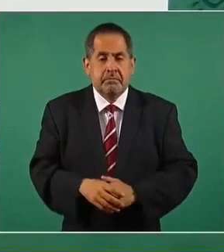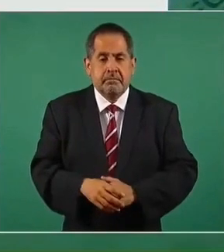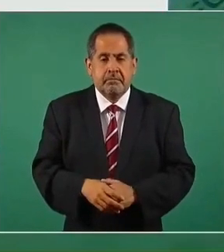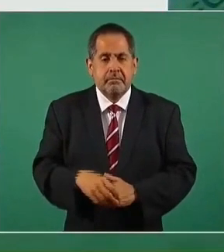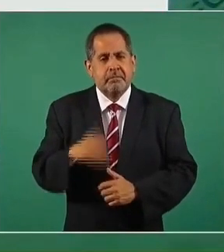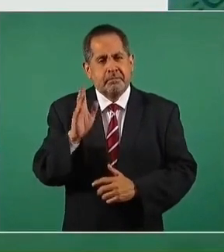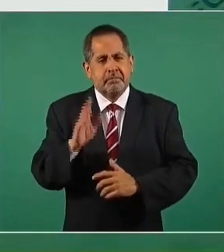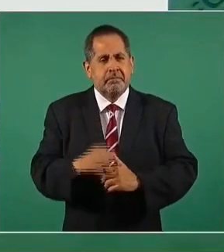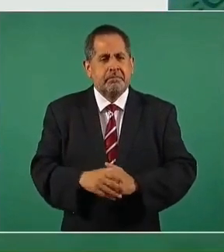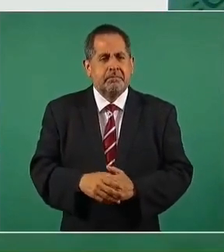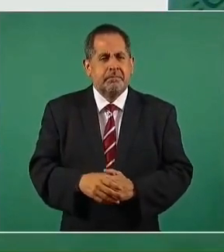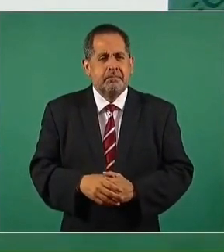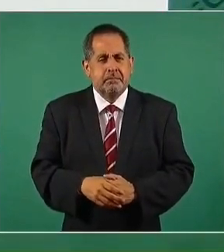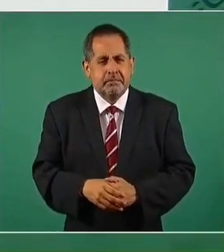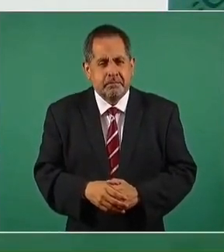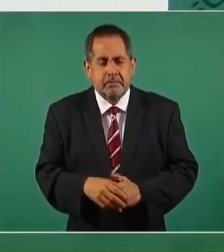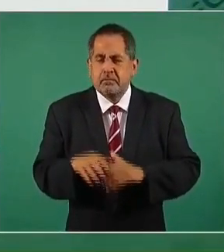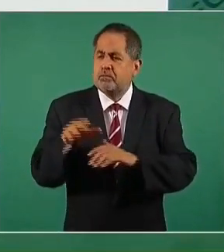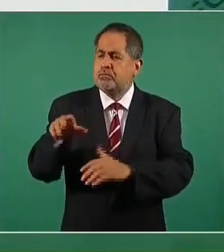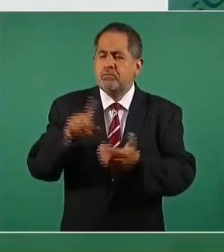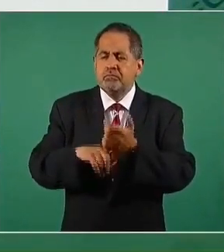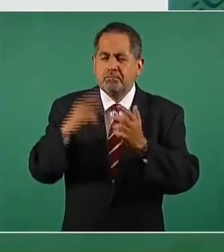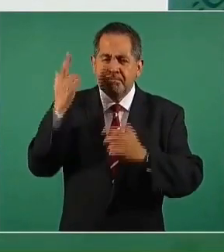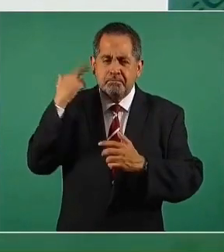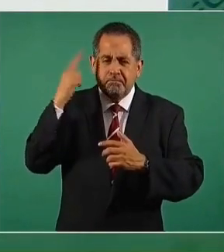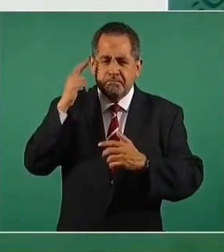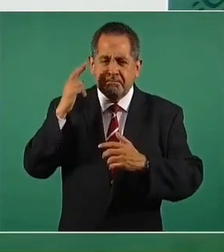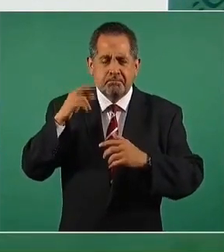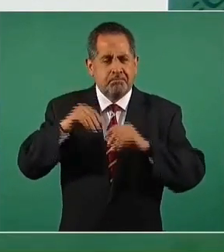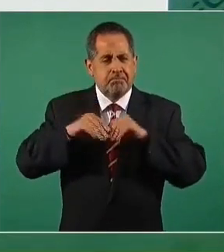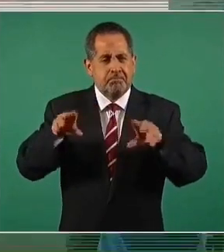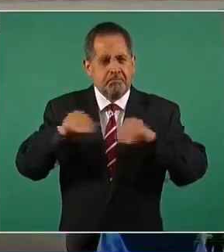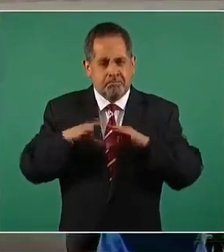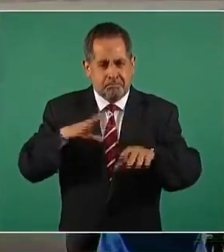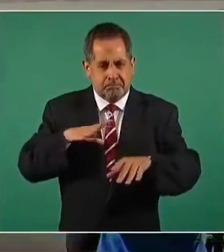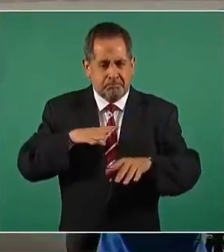Pero no tenemos de radio. Es interesante.